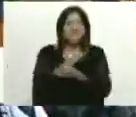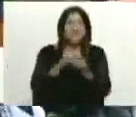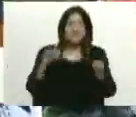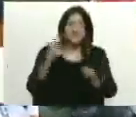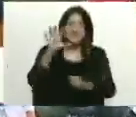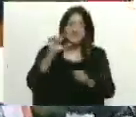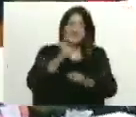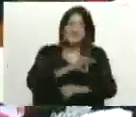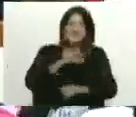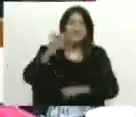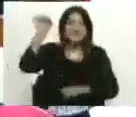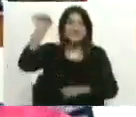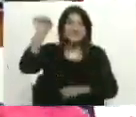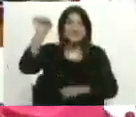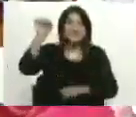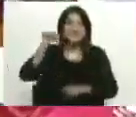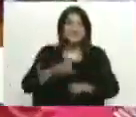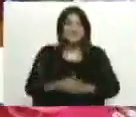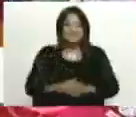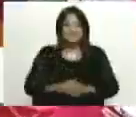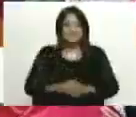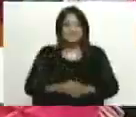¡Independencia y patria socialista!